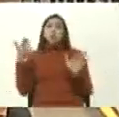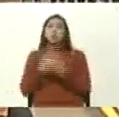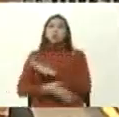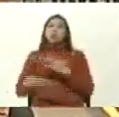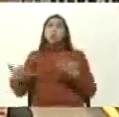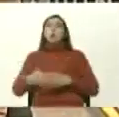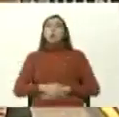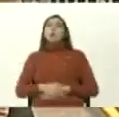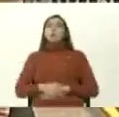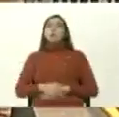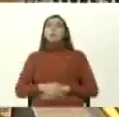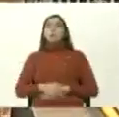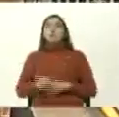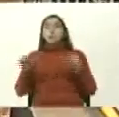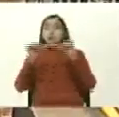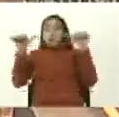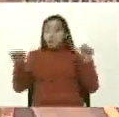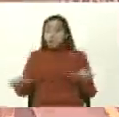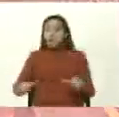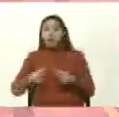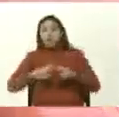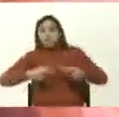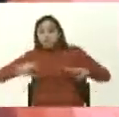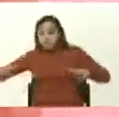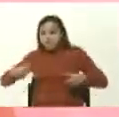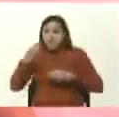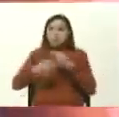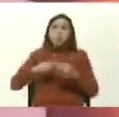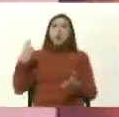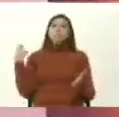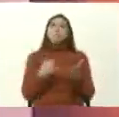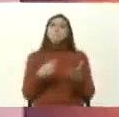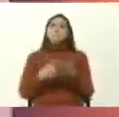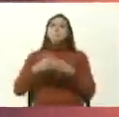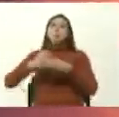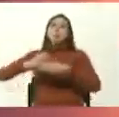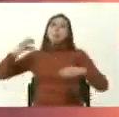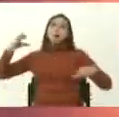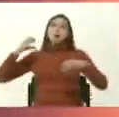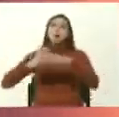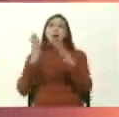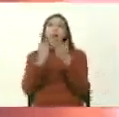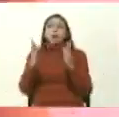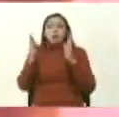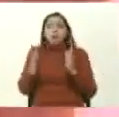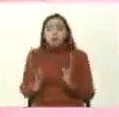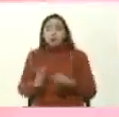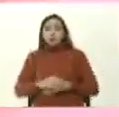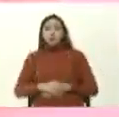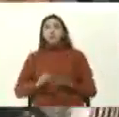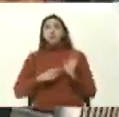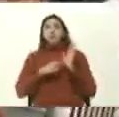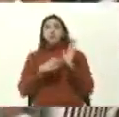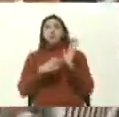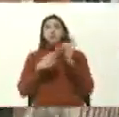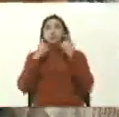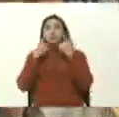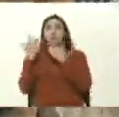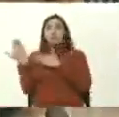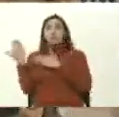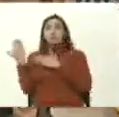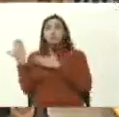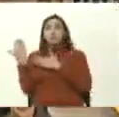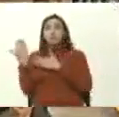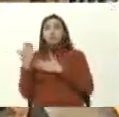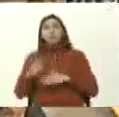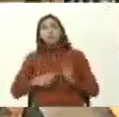de la activación del sistema B-Ticket, sistema de cobro de pasaje estudiantil. Y bueno, tenemos aquí presente donde una de las primeras